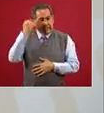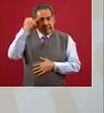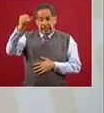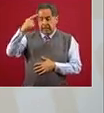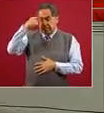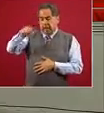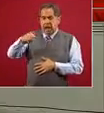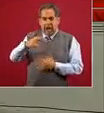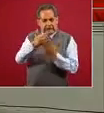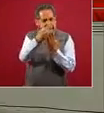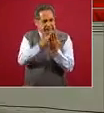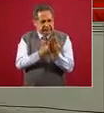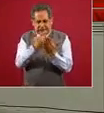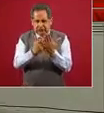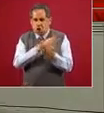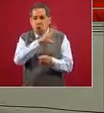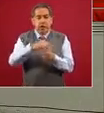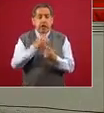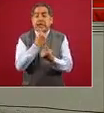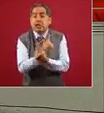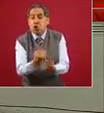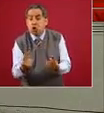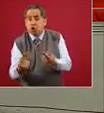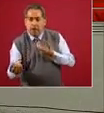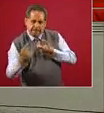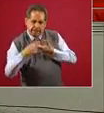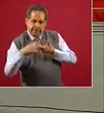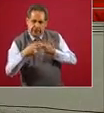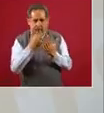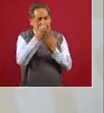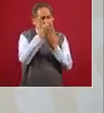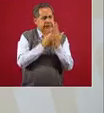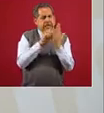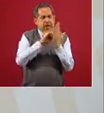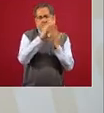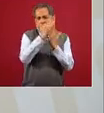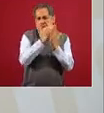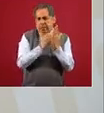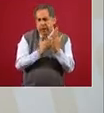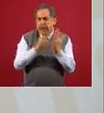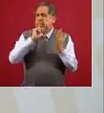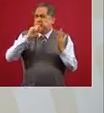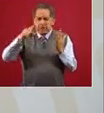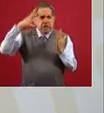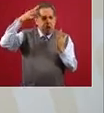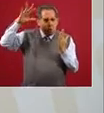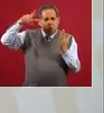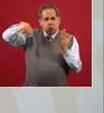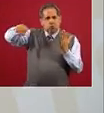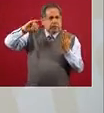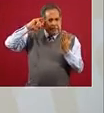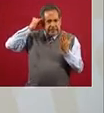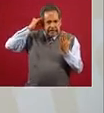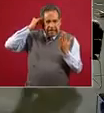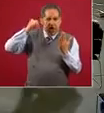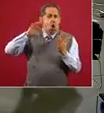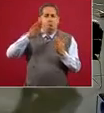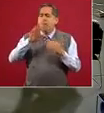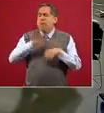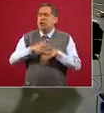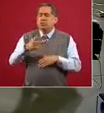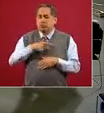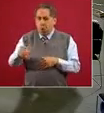incorporar principalmente a todos los niños, aunque sabemos que incorporamos a adultos de zonas indígenas o de zonas muy